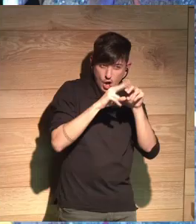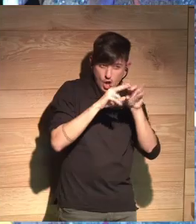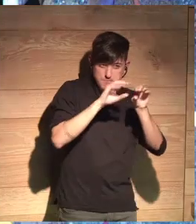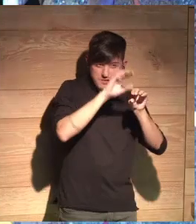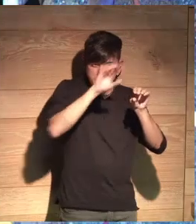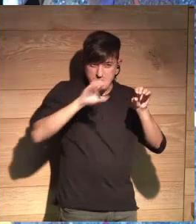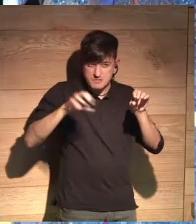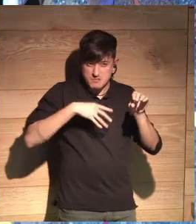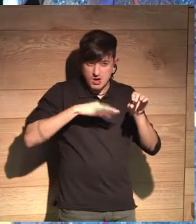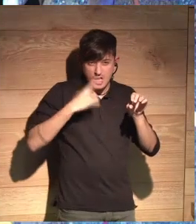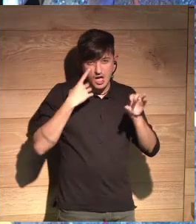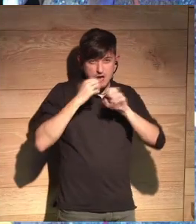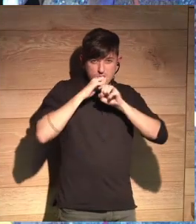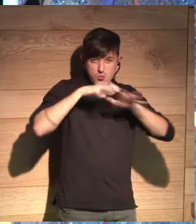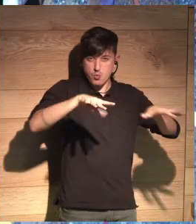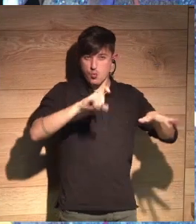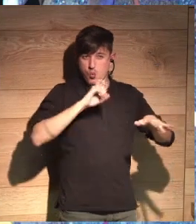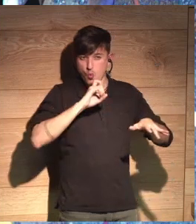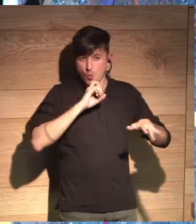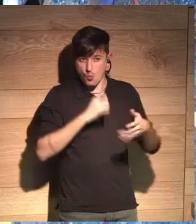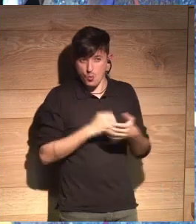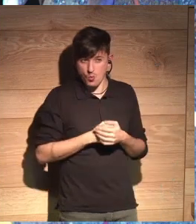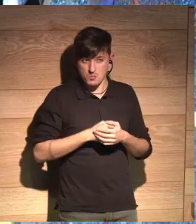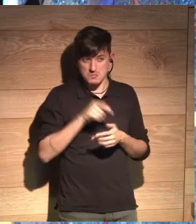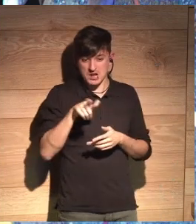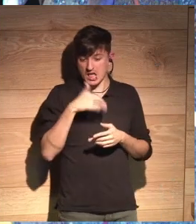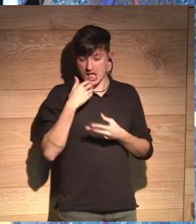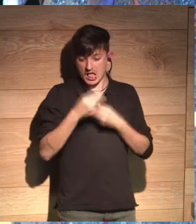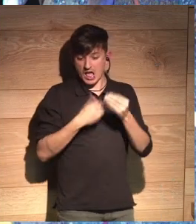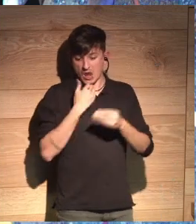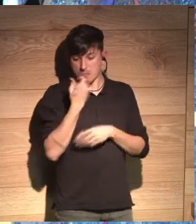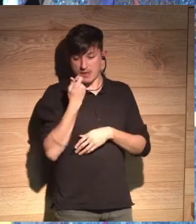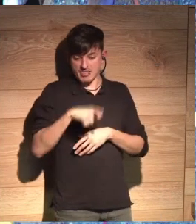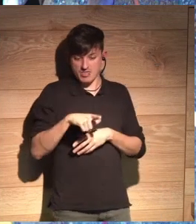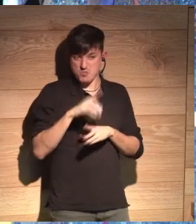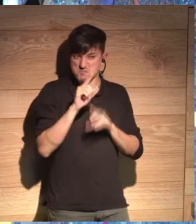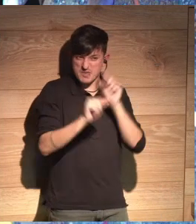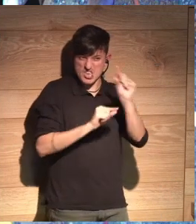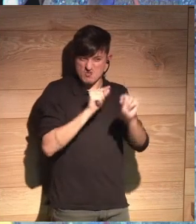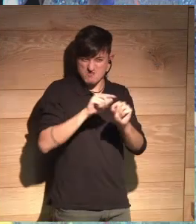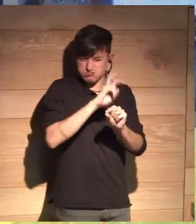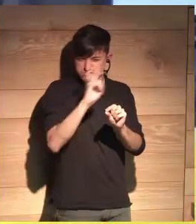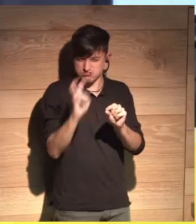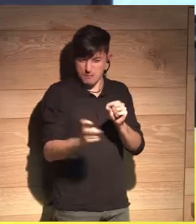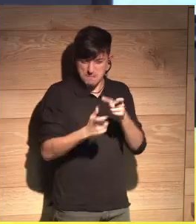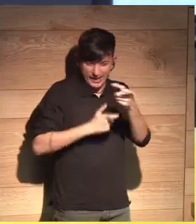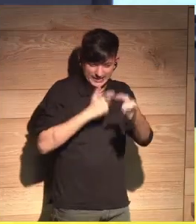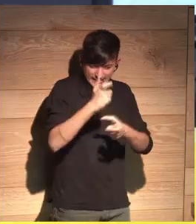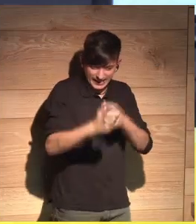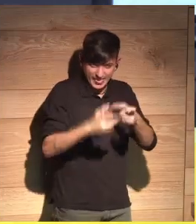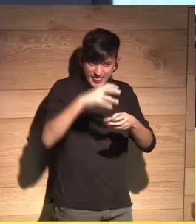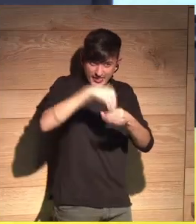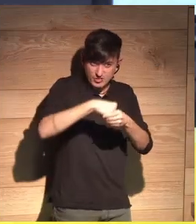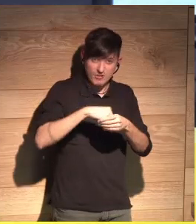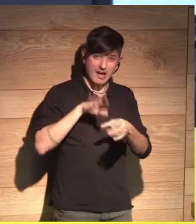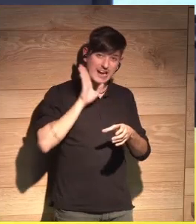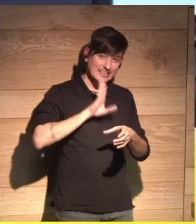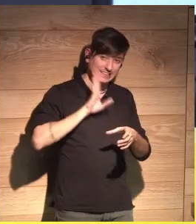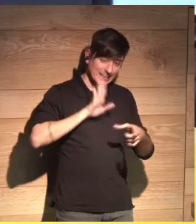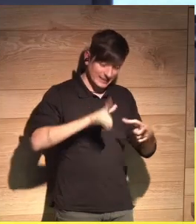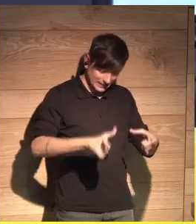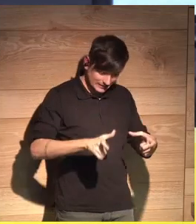cosas que estamos haciendo es algo similar y estamos analizando diferentes virus y bacterias en las alcantarillas entonces